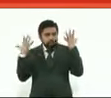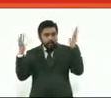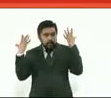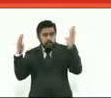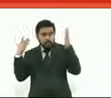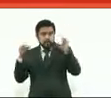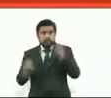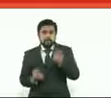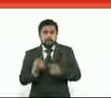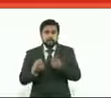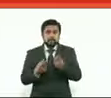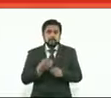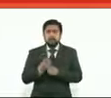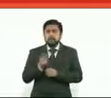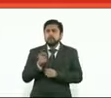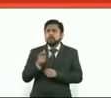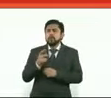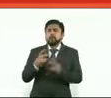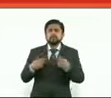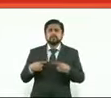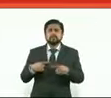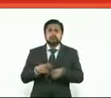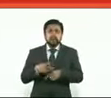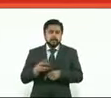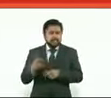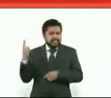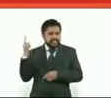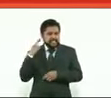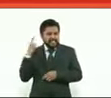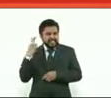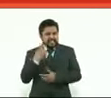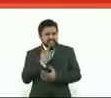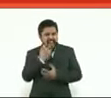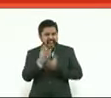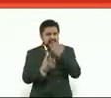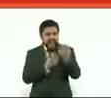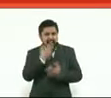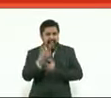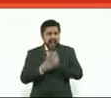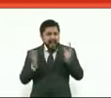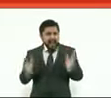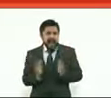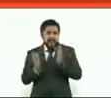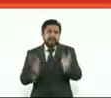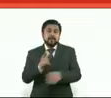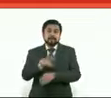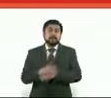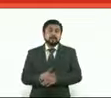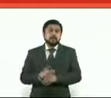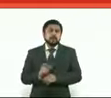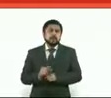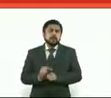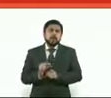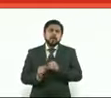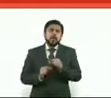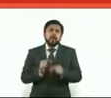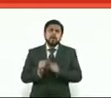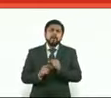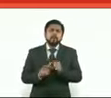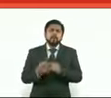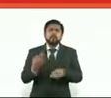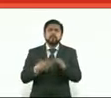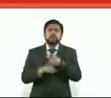este punto, eso sí, bastante ruidosos, y sobre todo reiterando el hecho de que regresemos a la actividad poco a poco. La pandemia se mantiene,